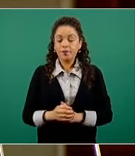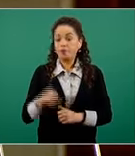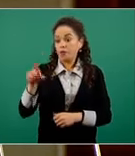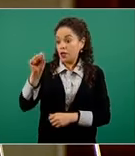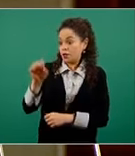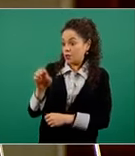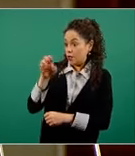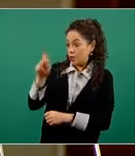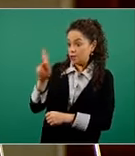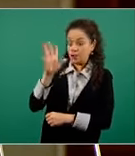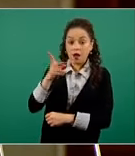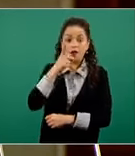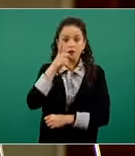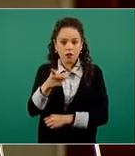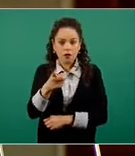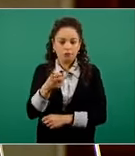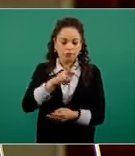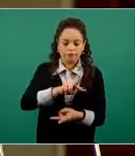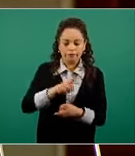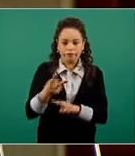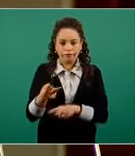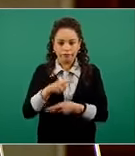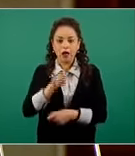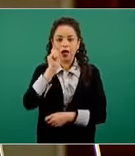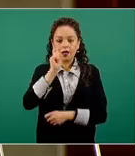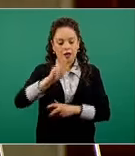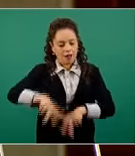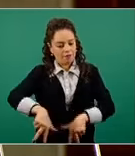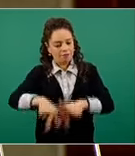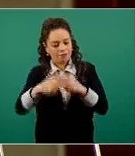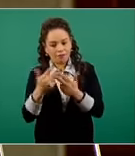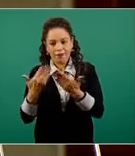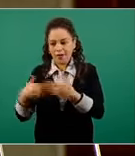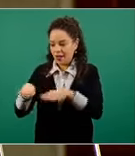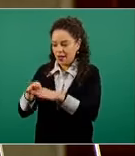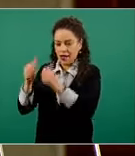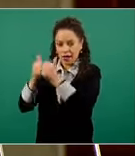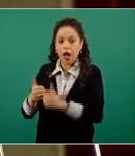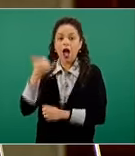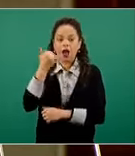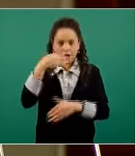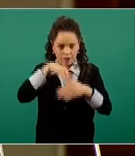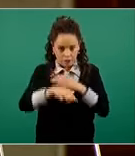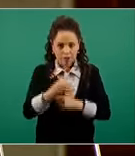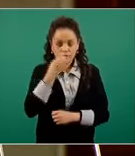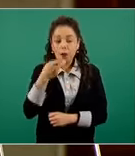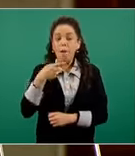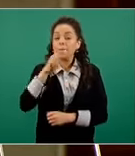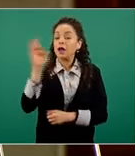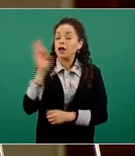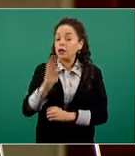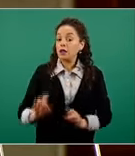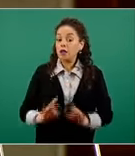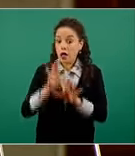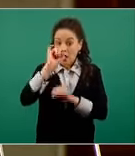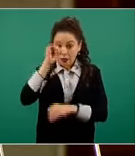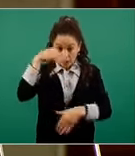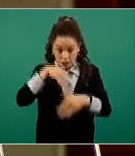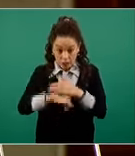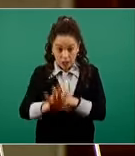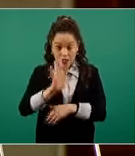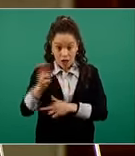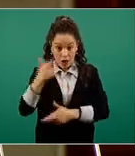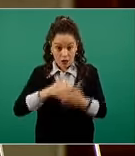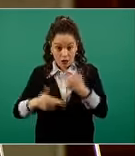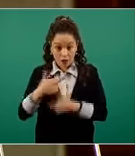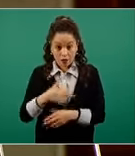ha dicho que serían combinadas a distancia y semipresenciales, pero ¿qué pasaría si regresa ya se vacunaron los profesores,